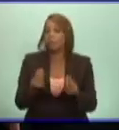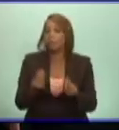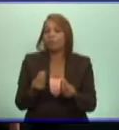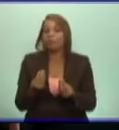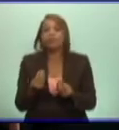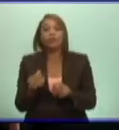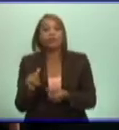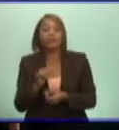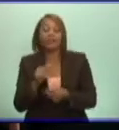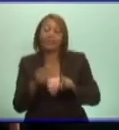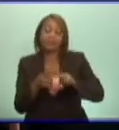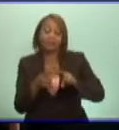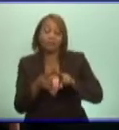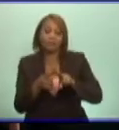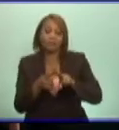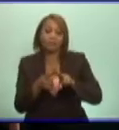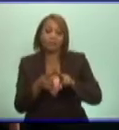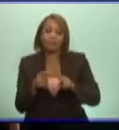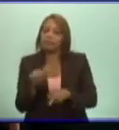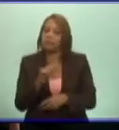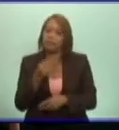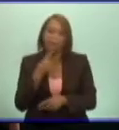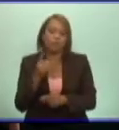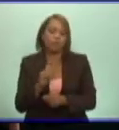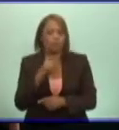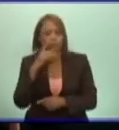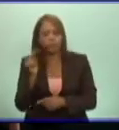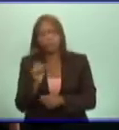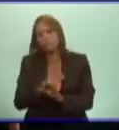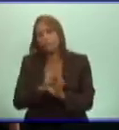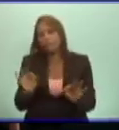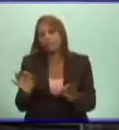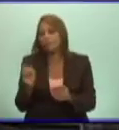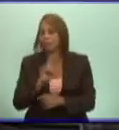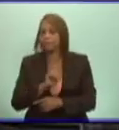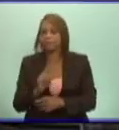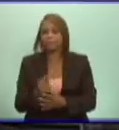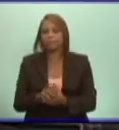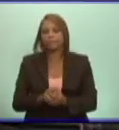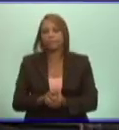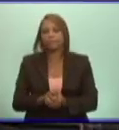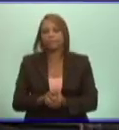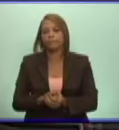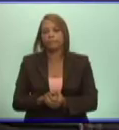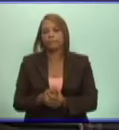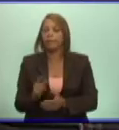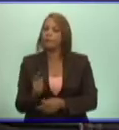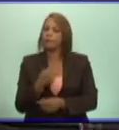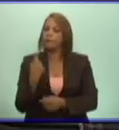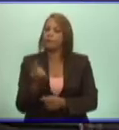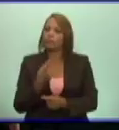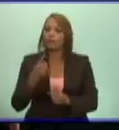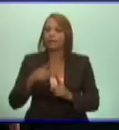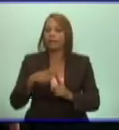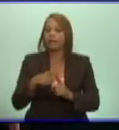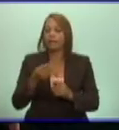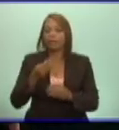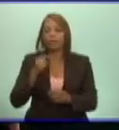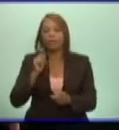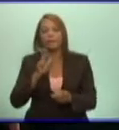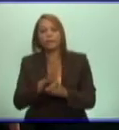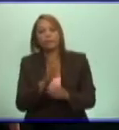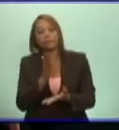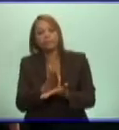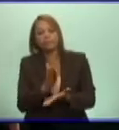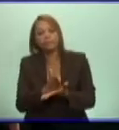la televisión, sabemos que no es suficiente. Por lo tanto, es nuestra tarea, en cuanto entremos a las escuelas, bueno,